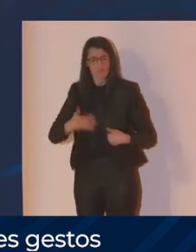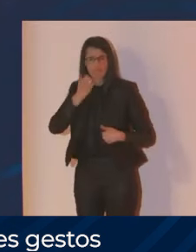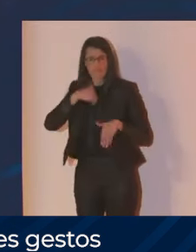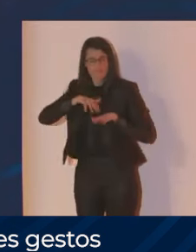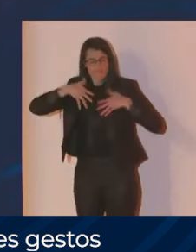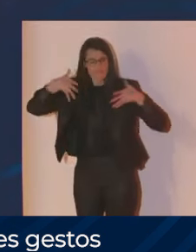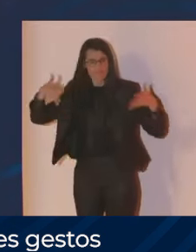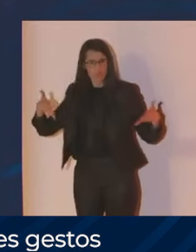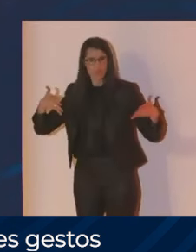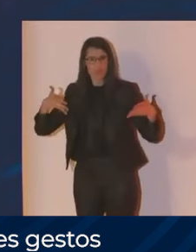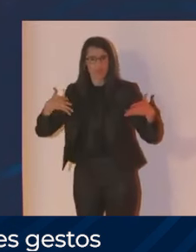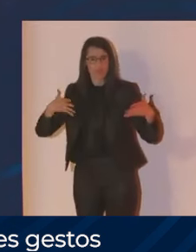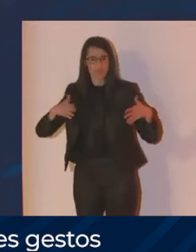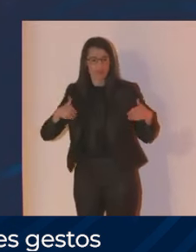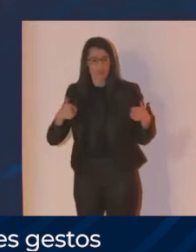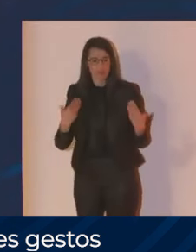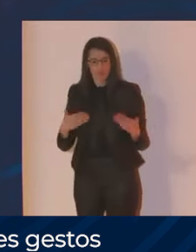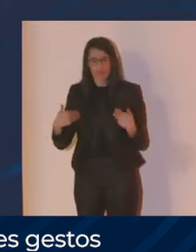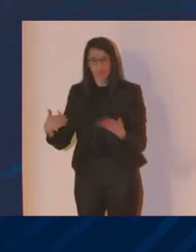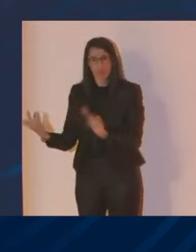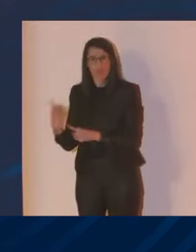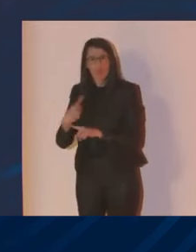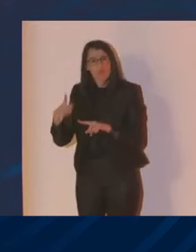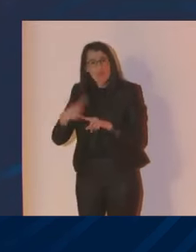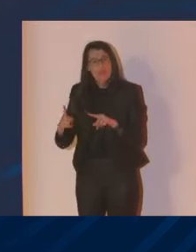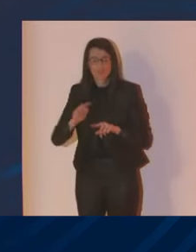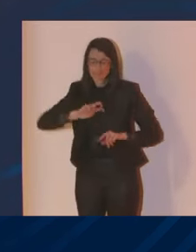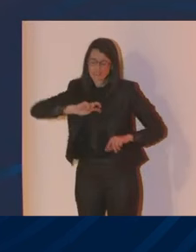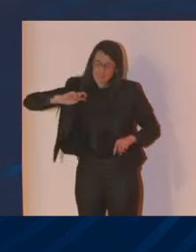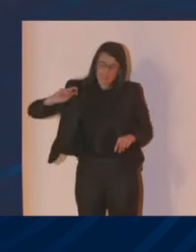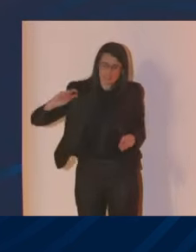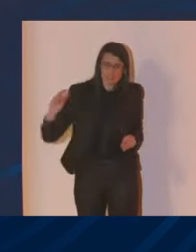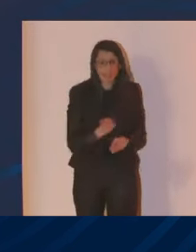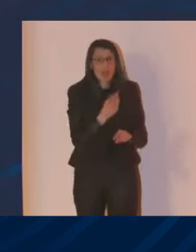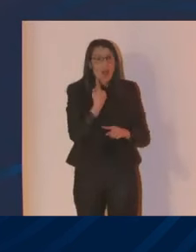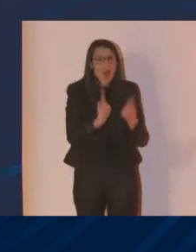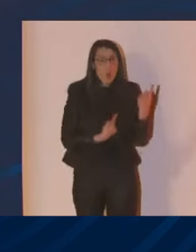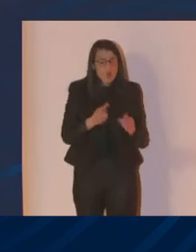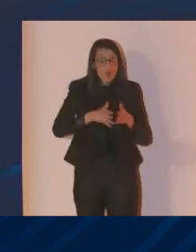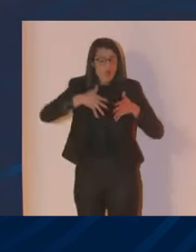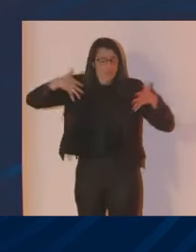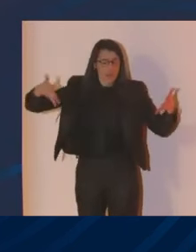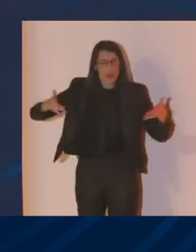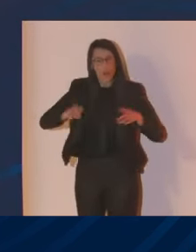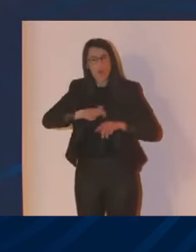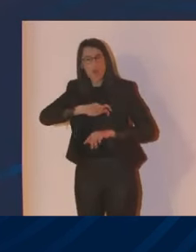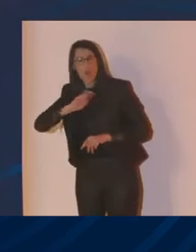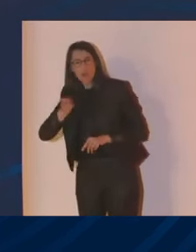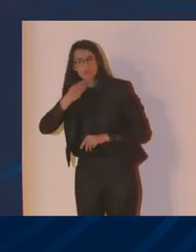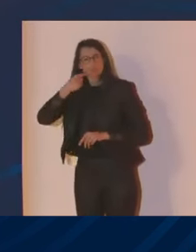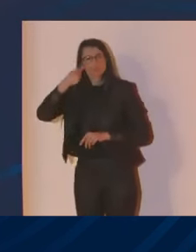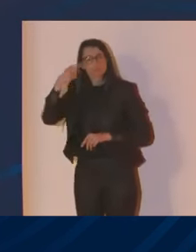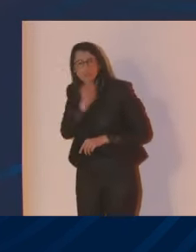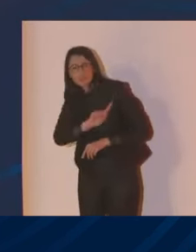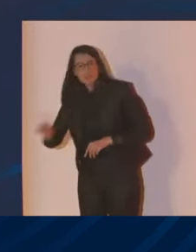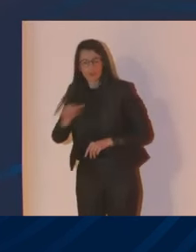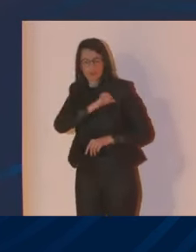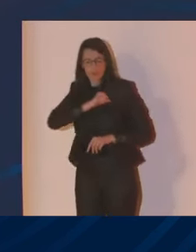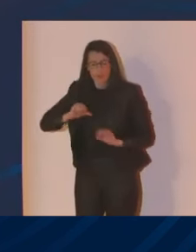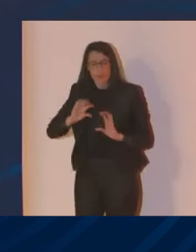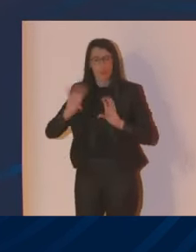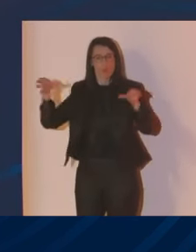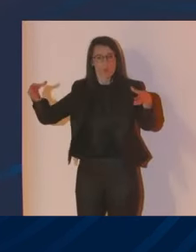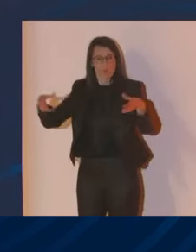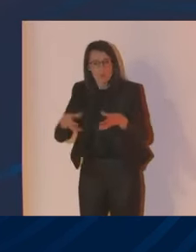de incontables gestos, minúsculos, grandiosos, cotidianos, extraordinarios, individuales,